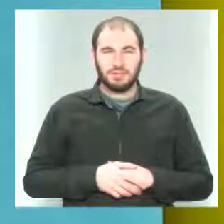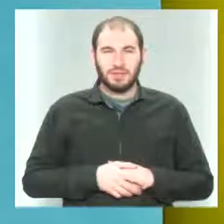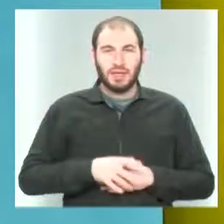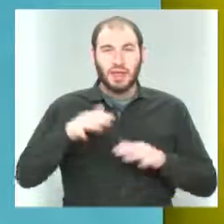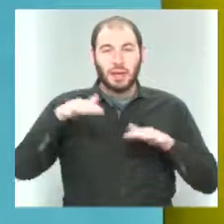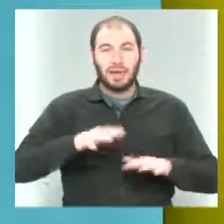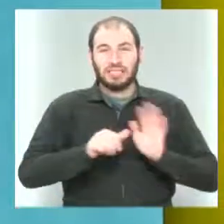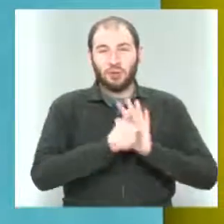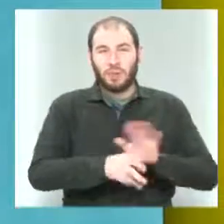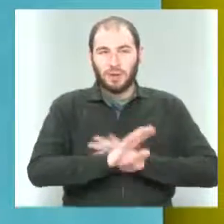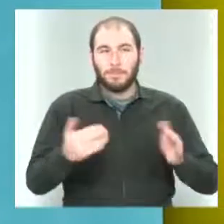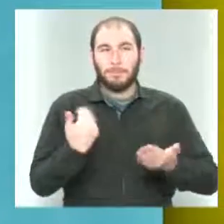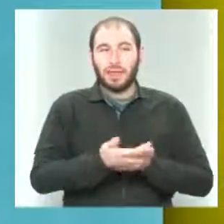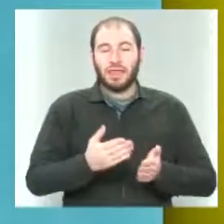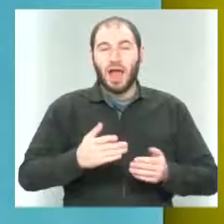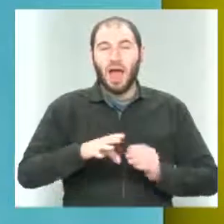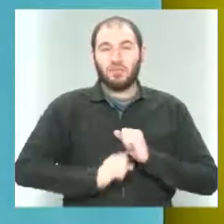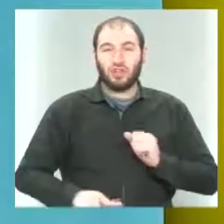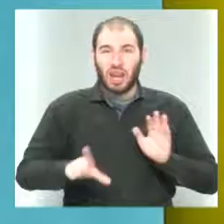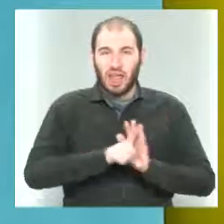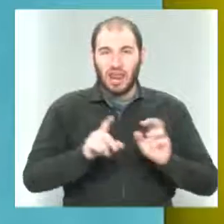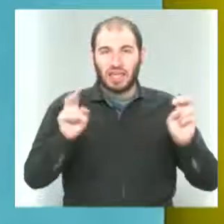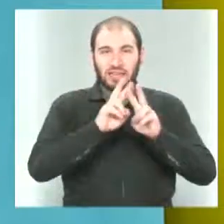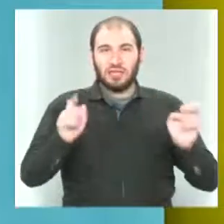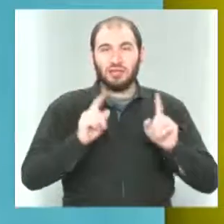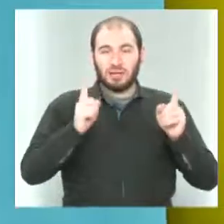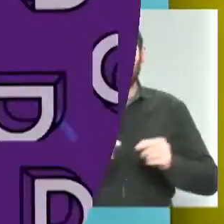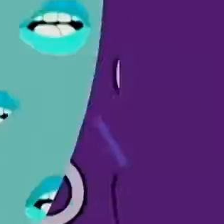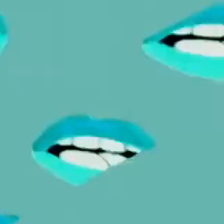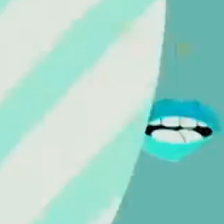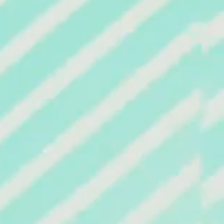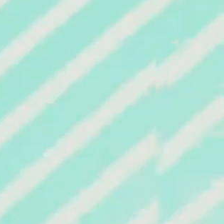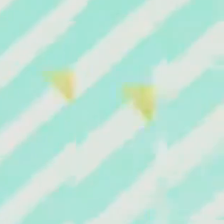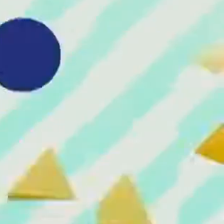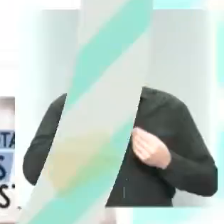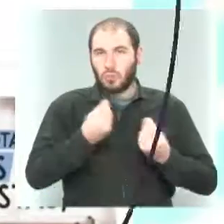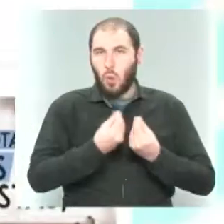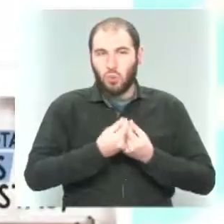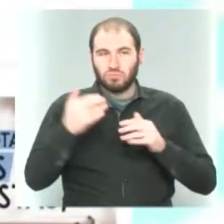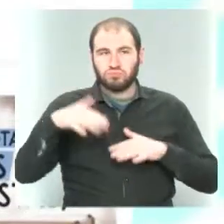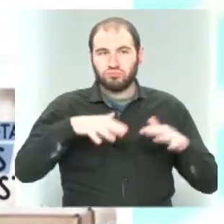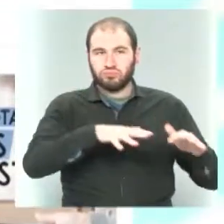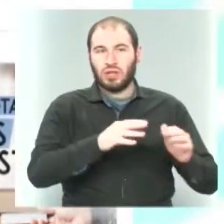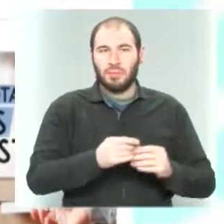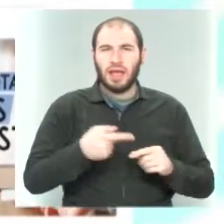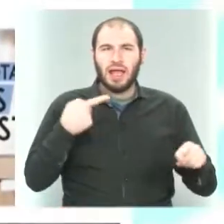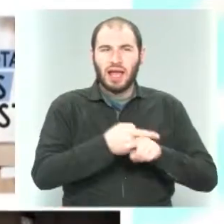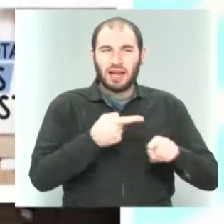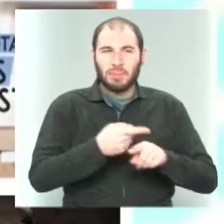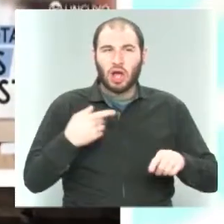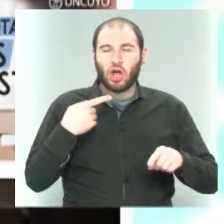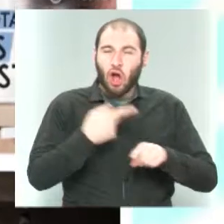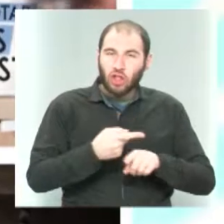Bien, la marcha Ni Una Menos pidió por el aborto legal, ese es uno de los títulos también. Cientos de mendocinas y mendocinos se movilizaron para reclamar contra